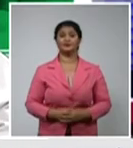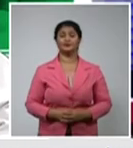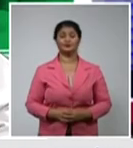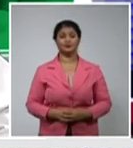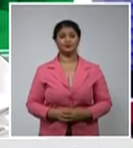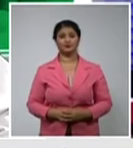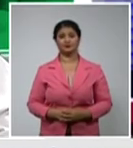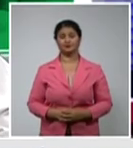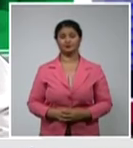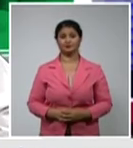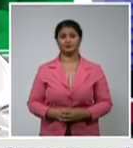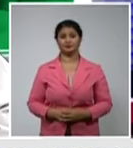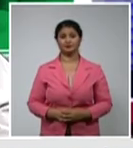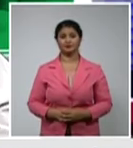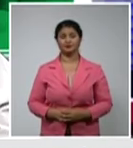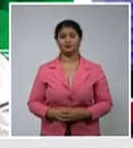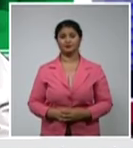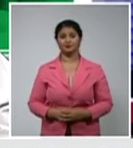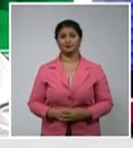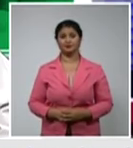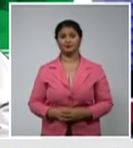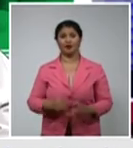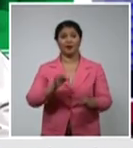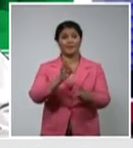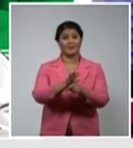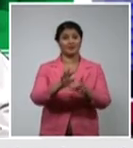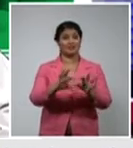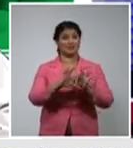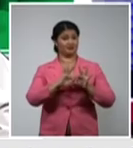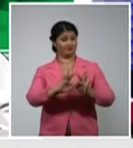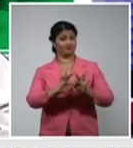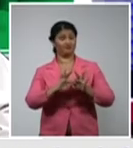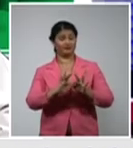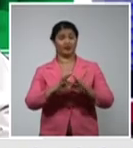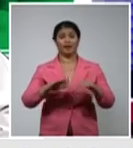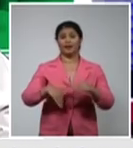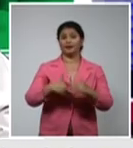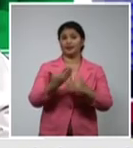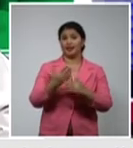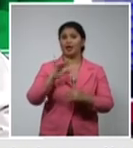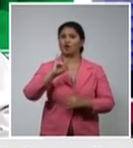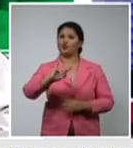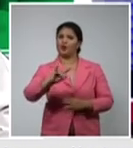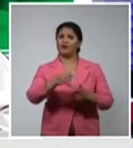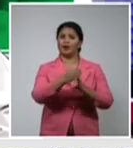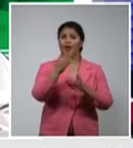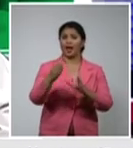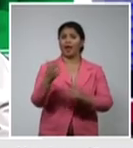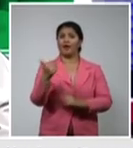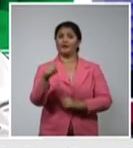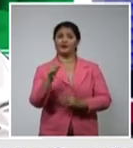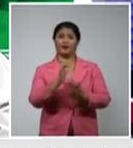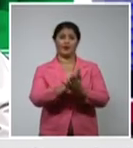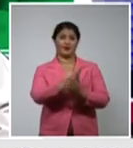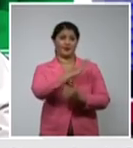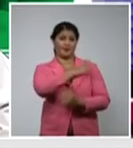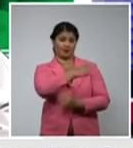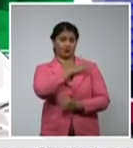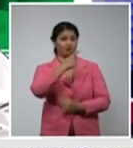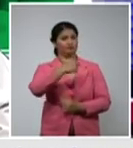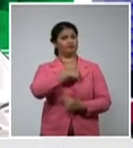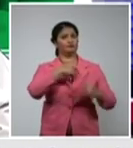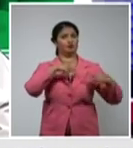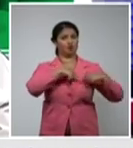día 9-10 de marzo. Lamentablemente hace una parada cardiorrespiratoria en un momento determinado, se realizan